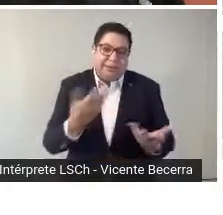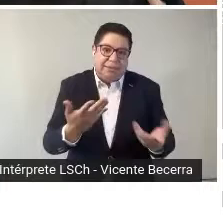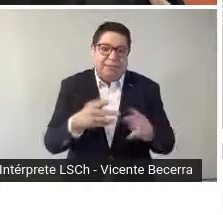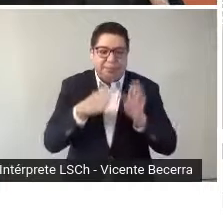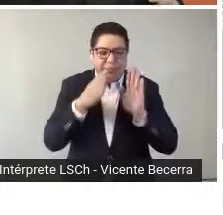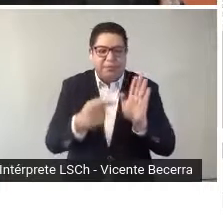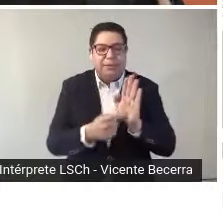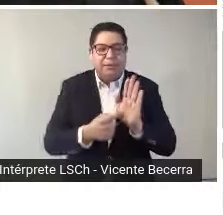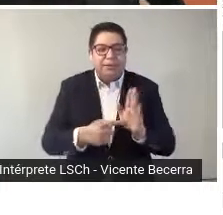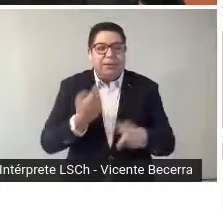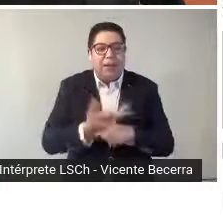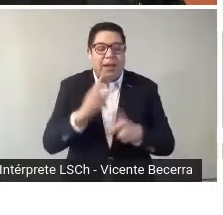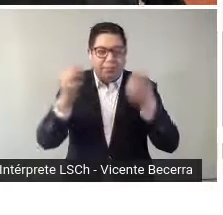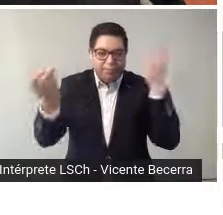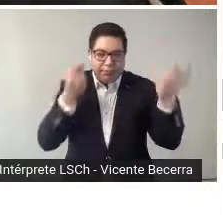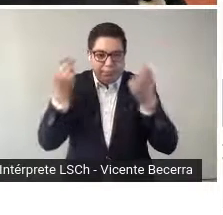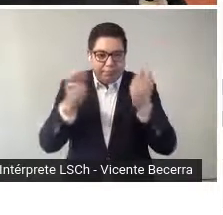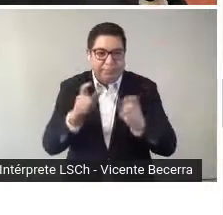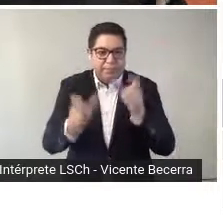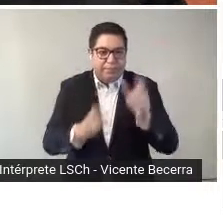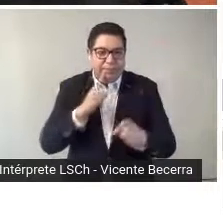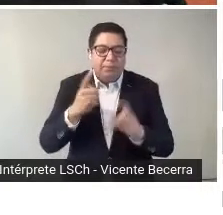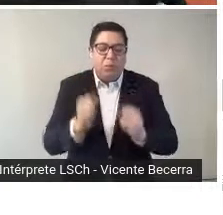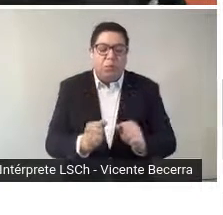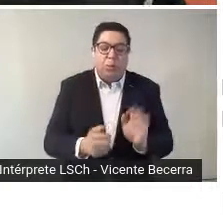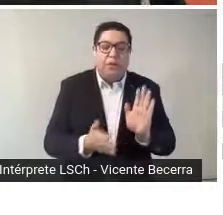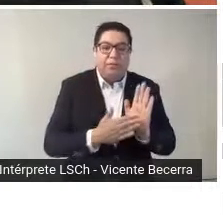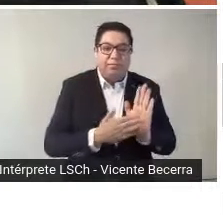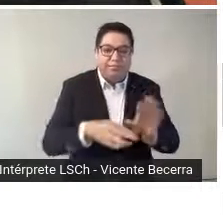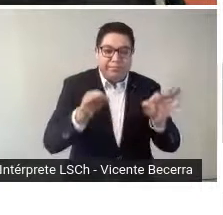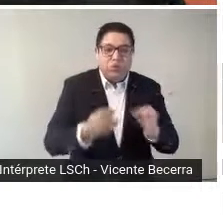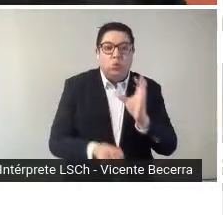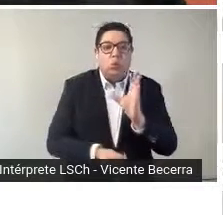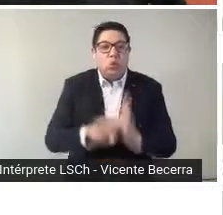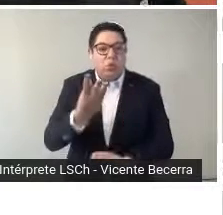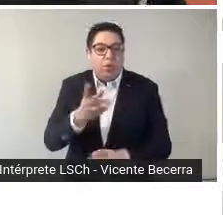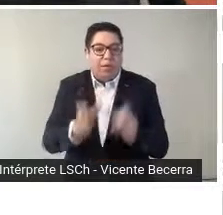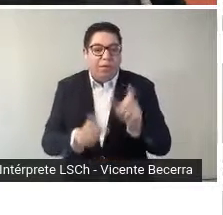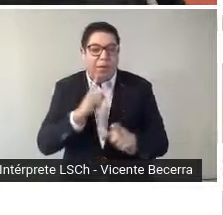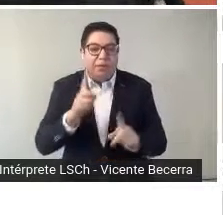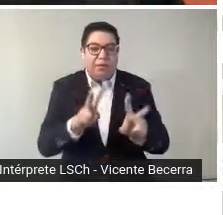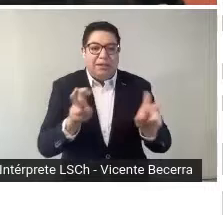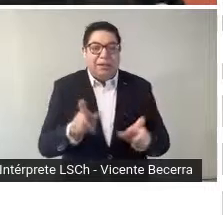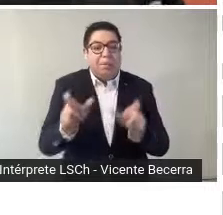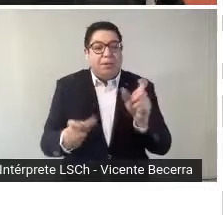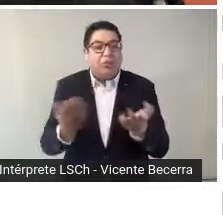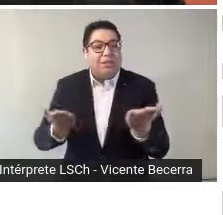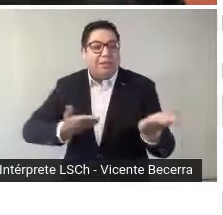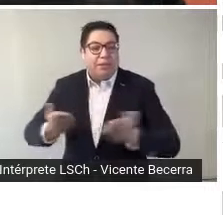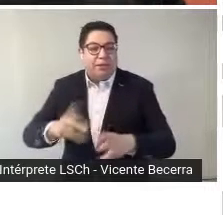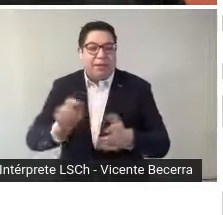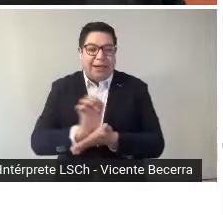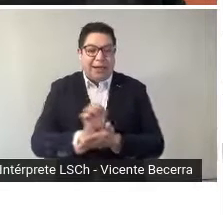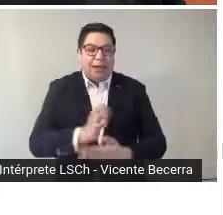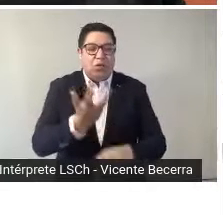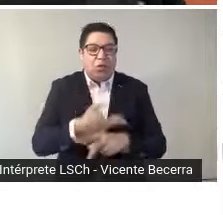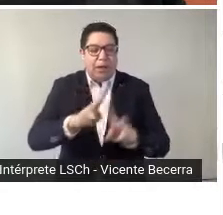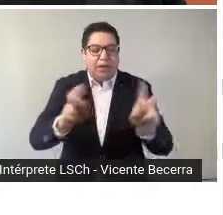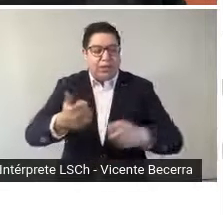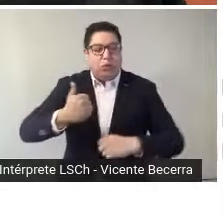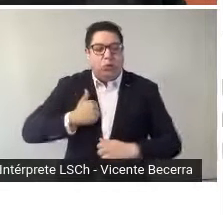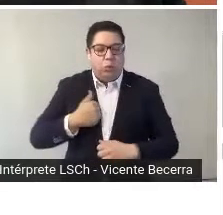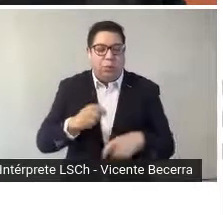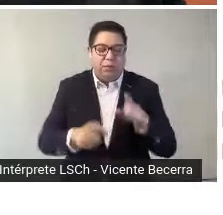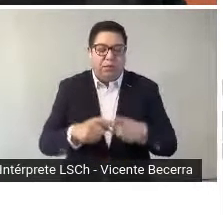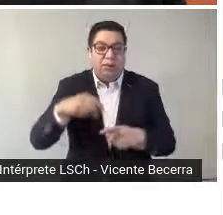poder generar insumos que nos permitan generar un compromiso nuevo de los servidores públicos, del Estado, frente a la innovación pública,